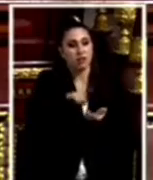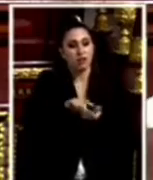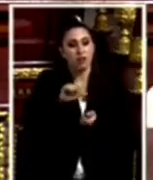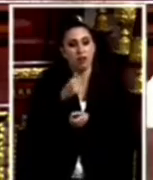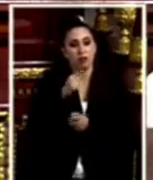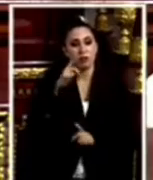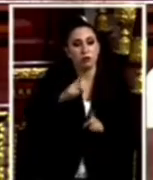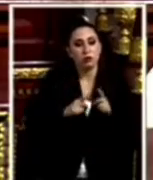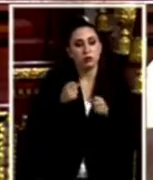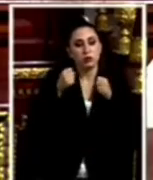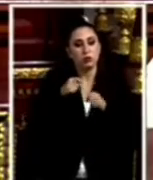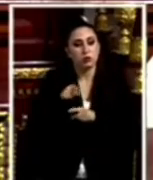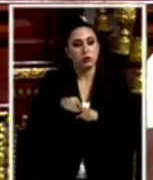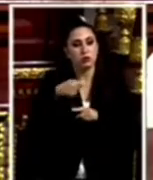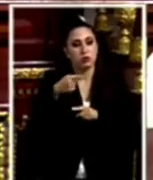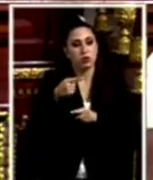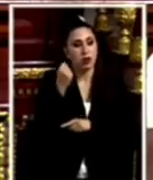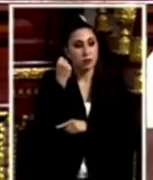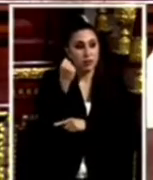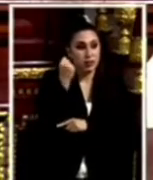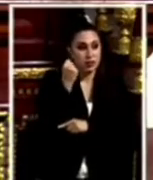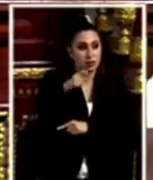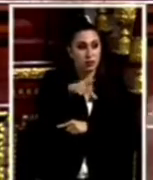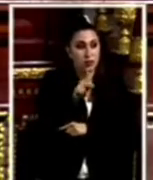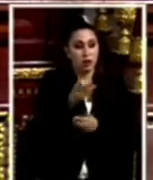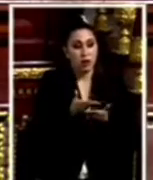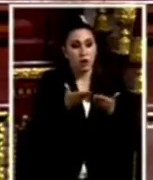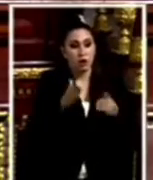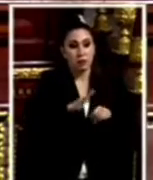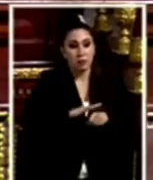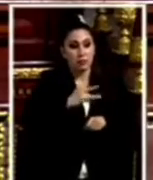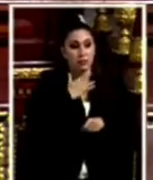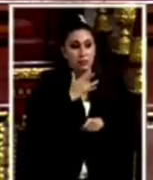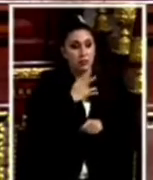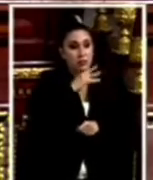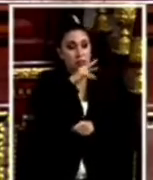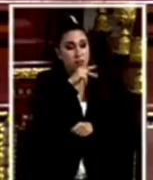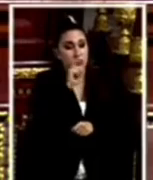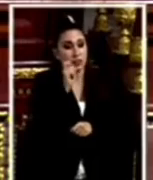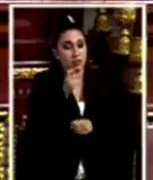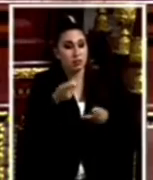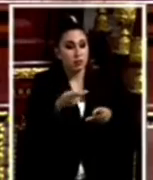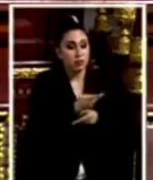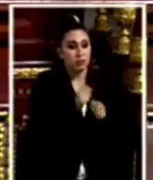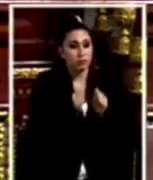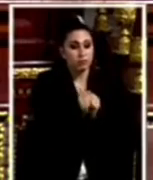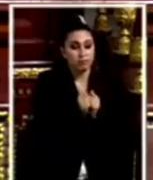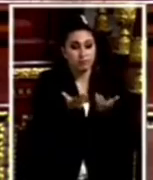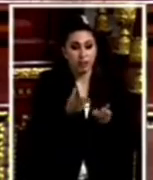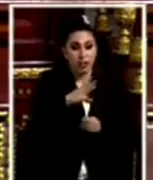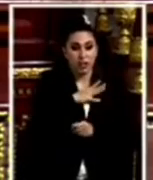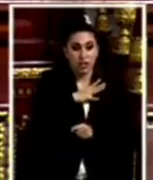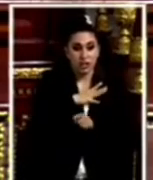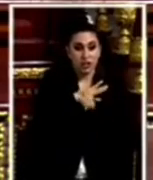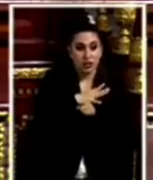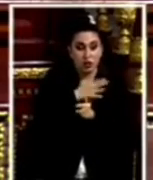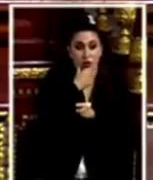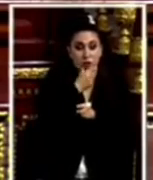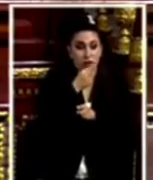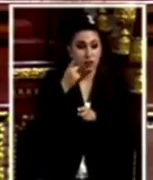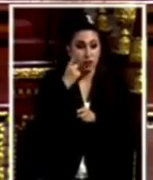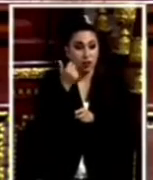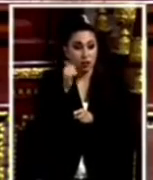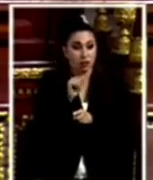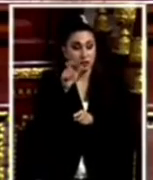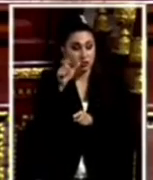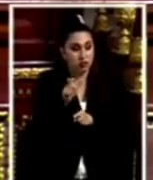de una amenaza, pero más nos debería de preocupar el asunto de tener a un diputado con